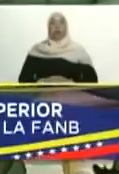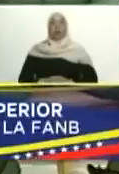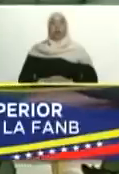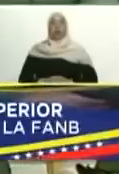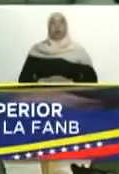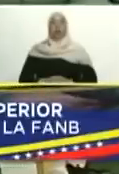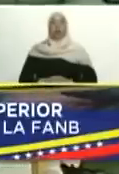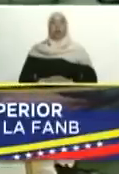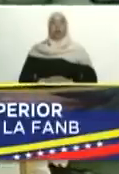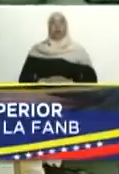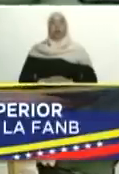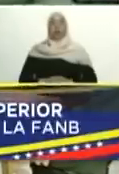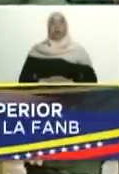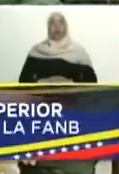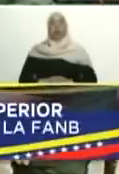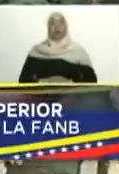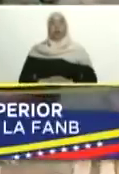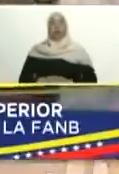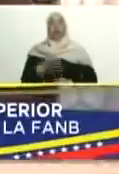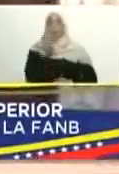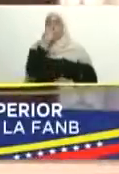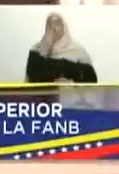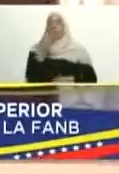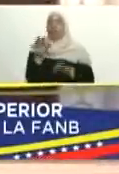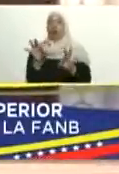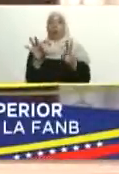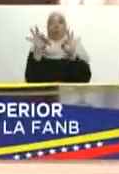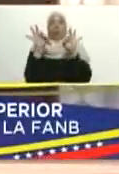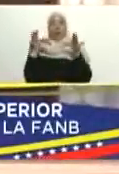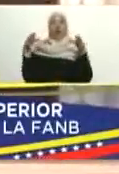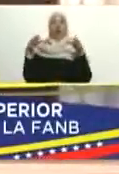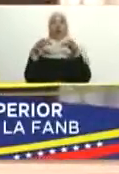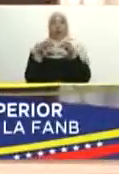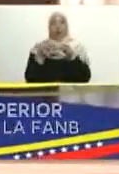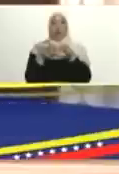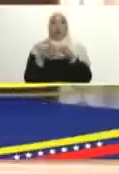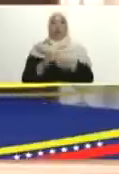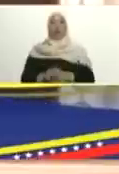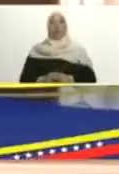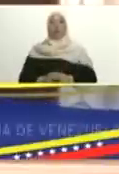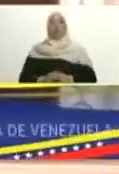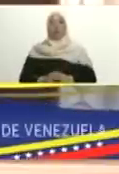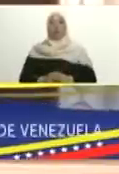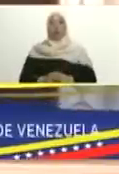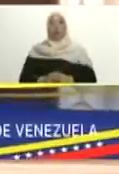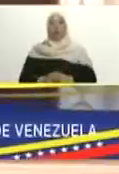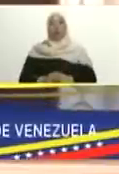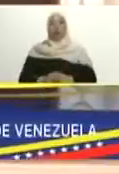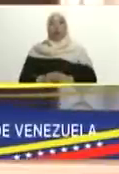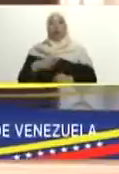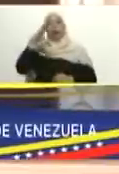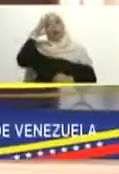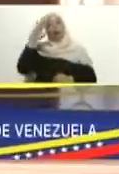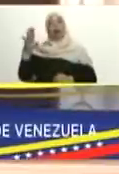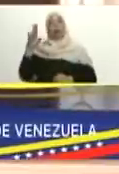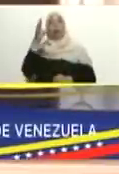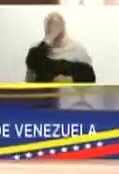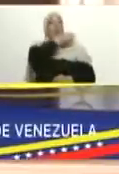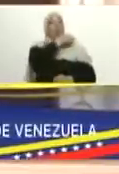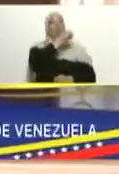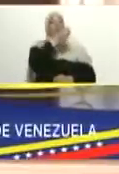Hemos tenido invitados especiales a esta reunión: el almirante en jefe Remigio